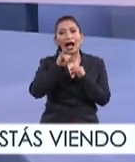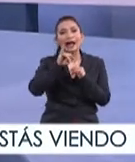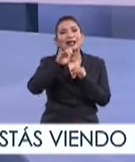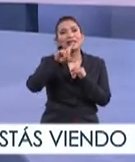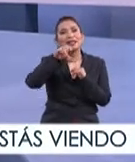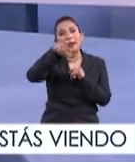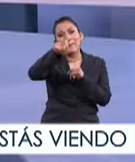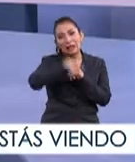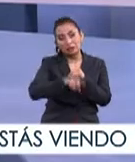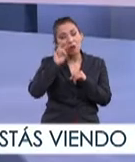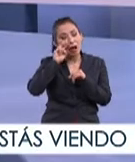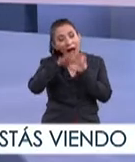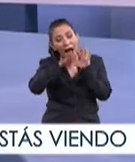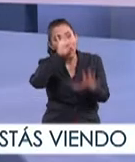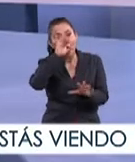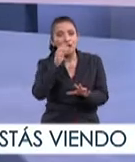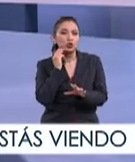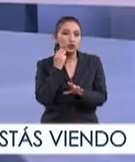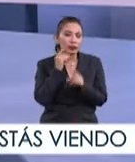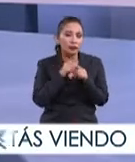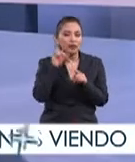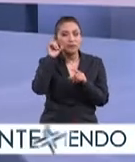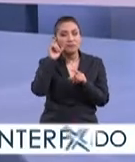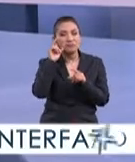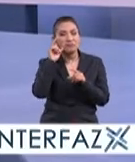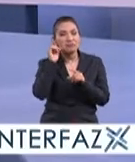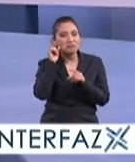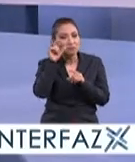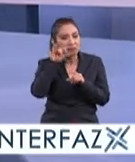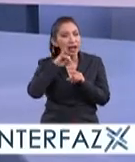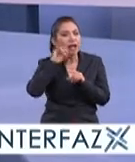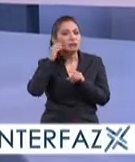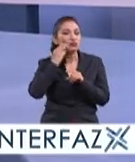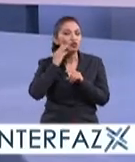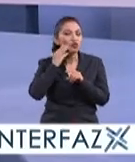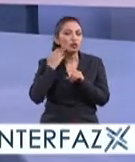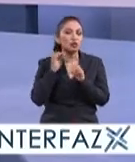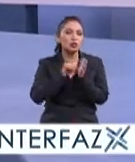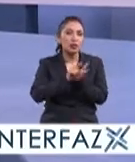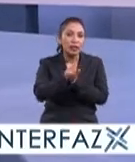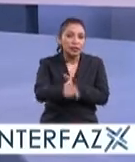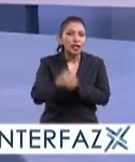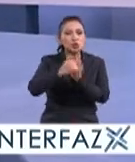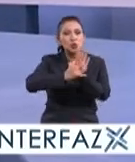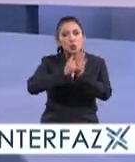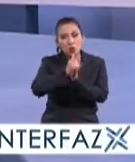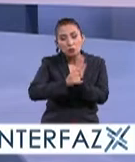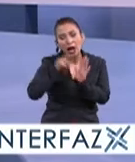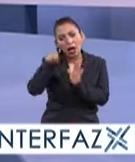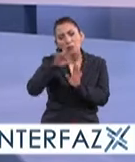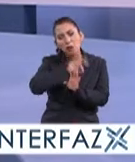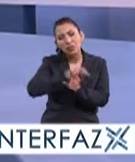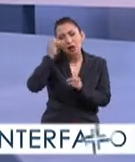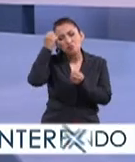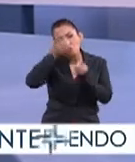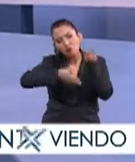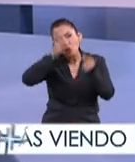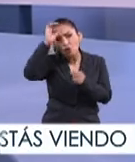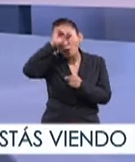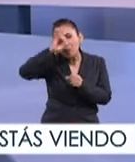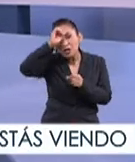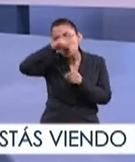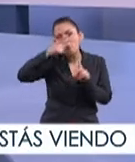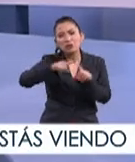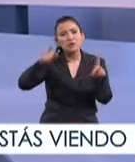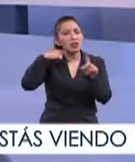AIEDMX en Twitter, Facebook, Instagram y YouTube. y pues ahí nos pueden hacer sugerencias de los nuevos